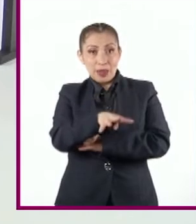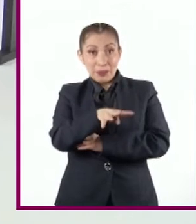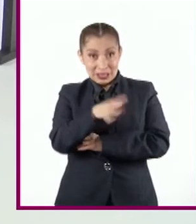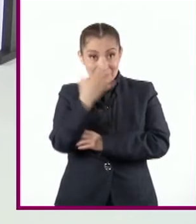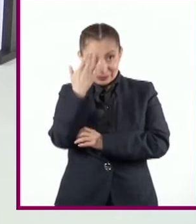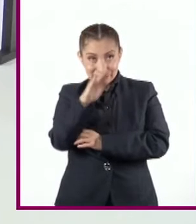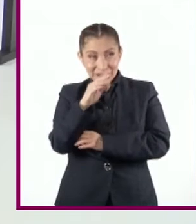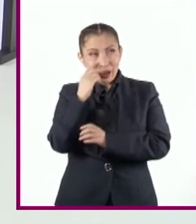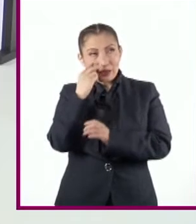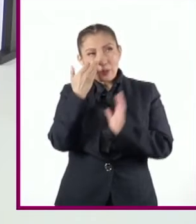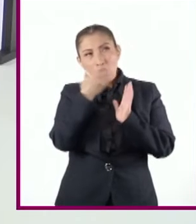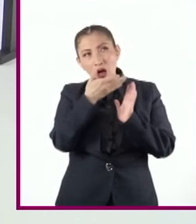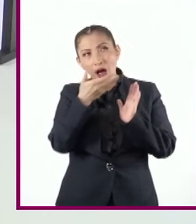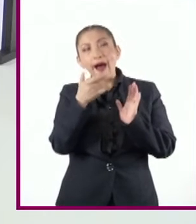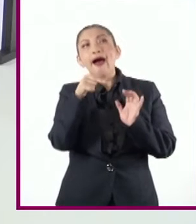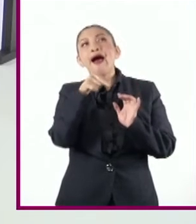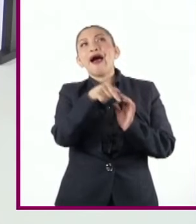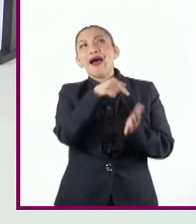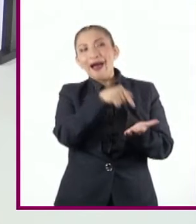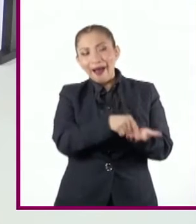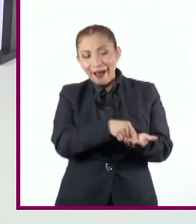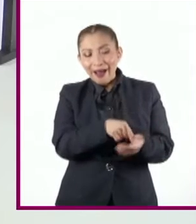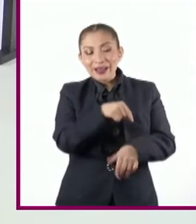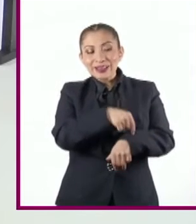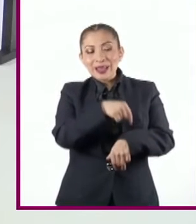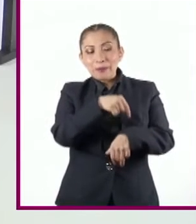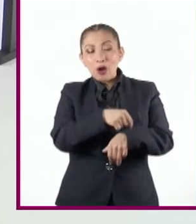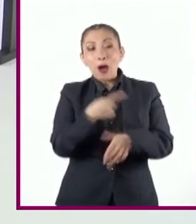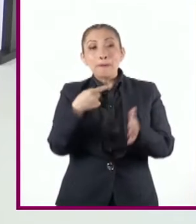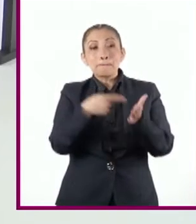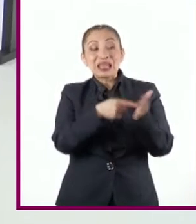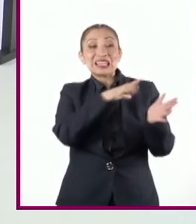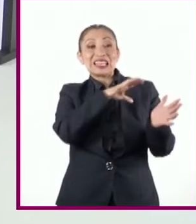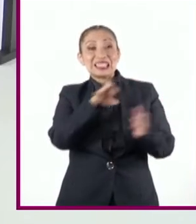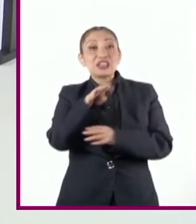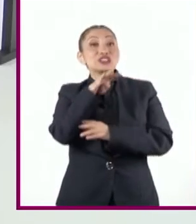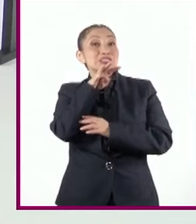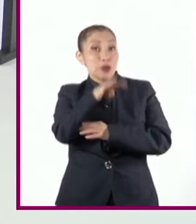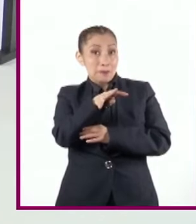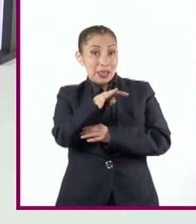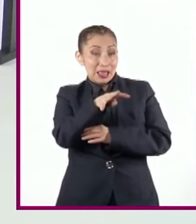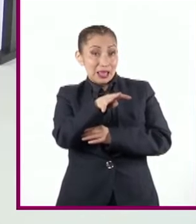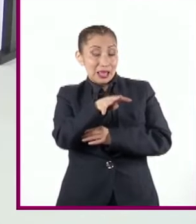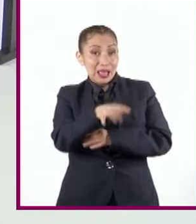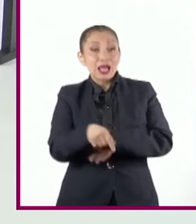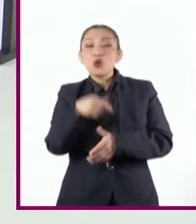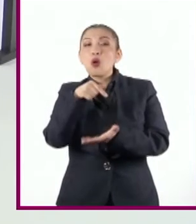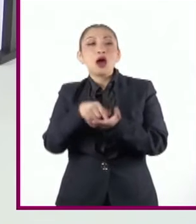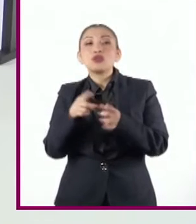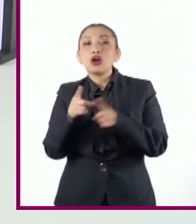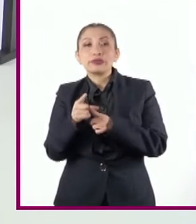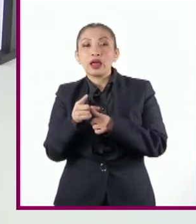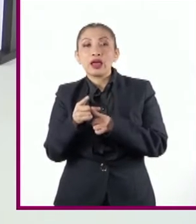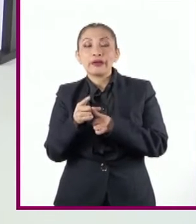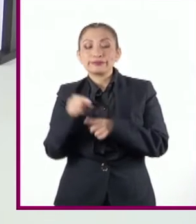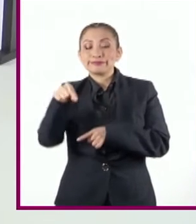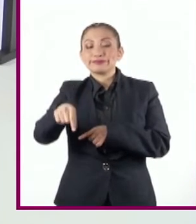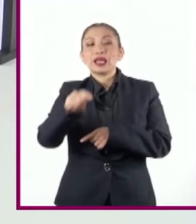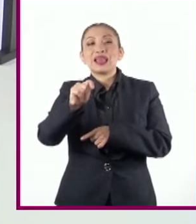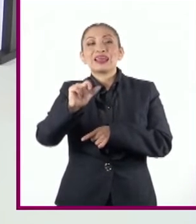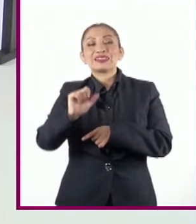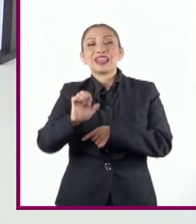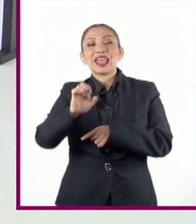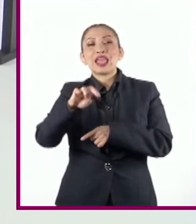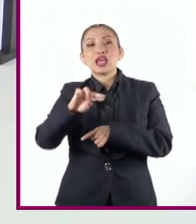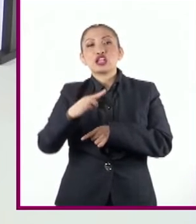ubicaron? Así es, el tiempo es el año 1519 y la ubicación es